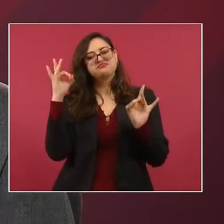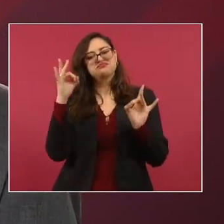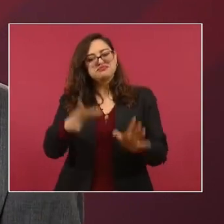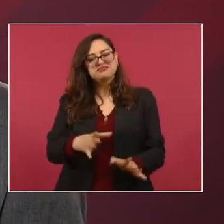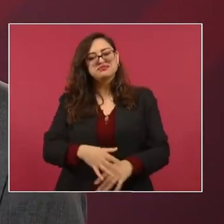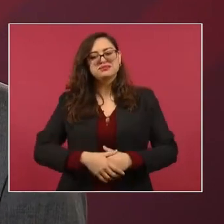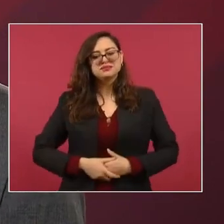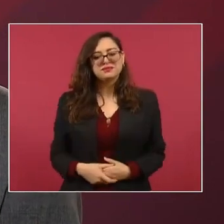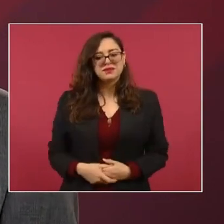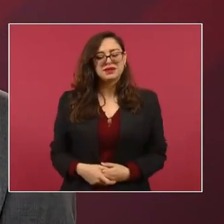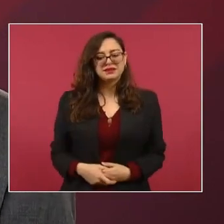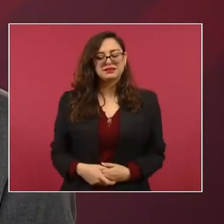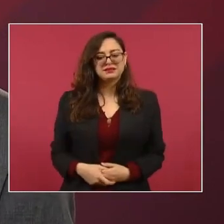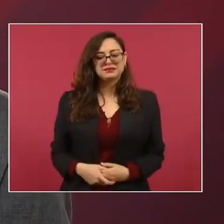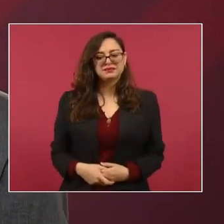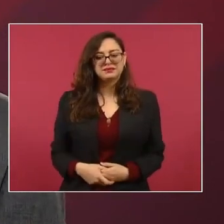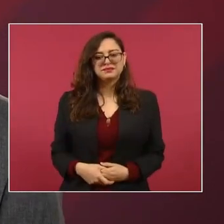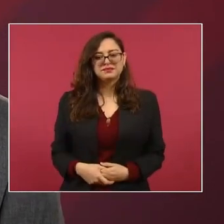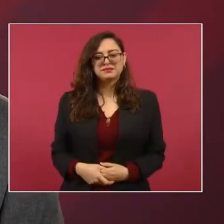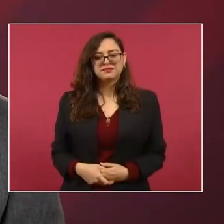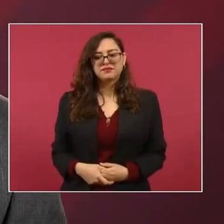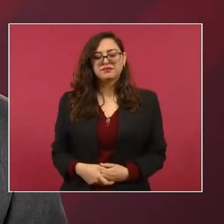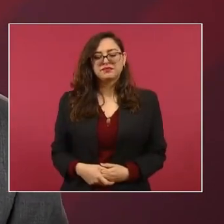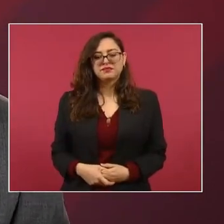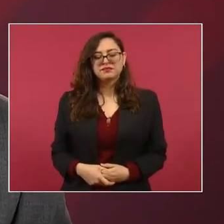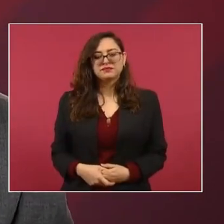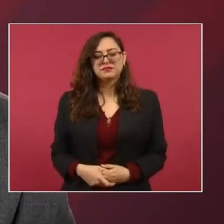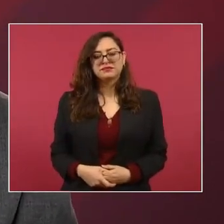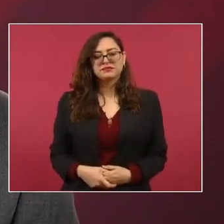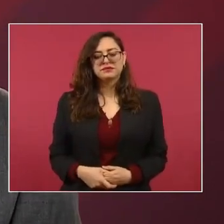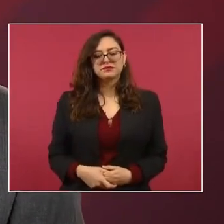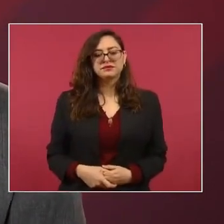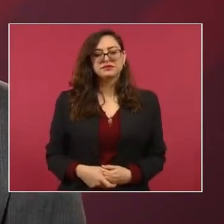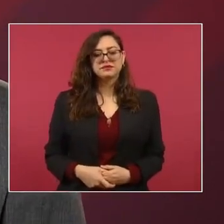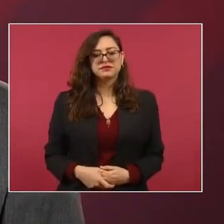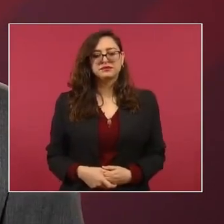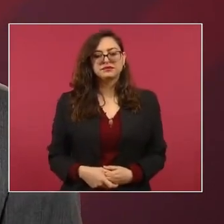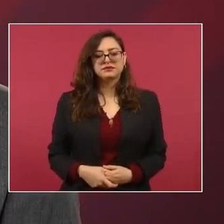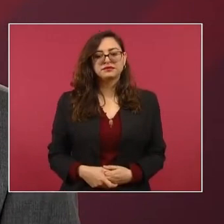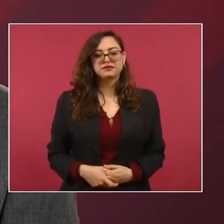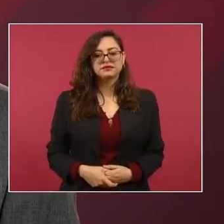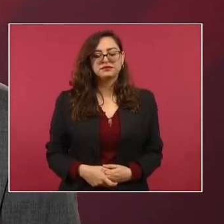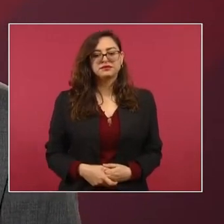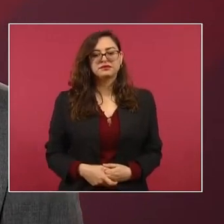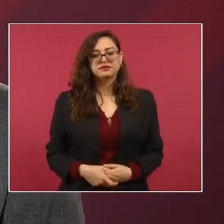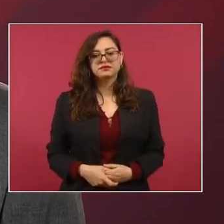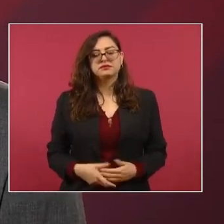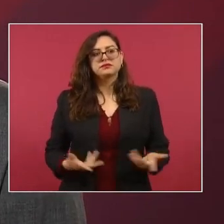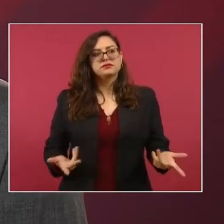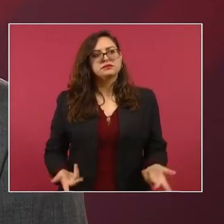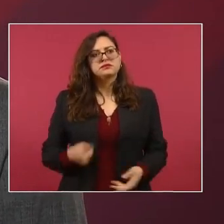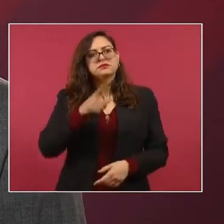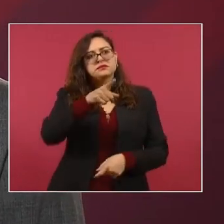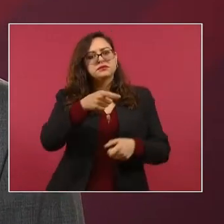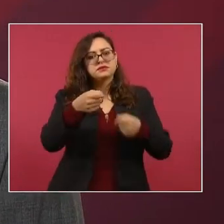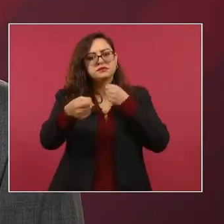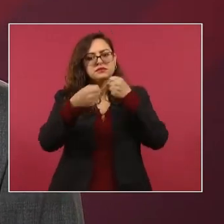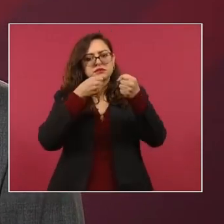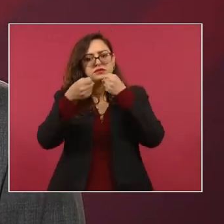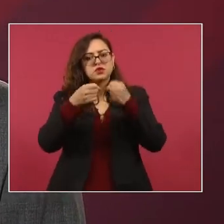Bueno, ¿dónde están los defensores de derechos humanos en el caso de Assange?